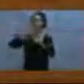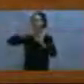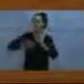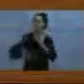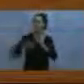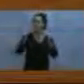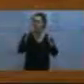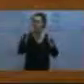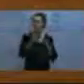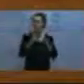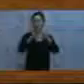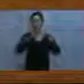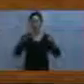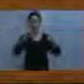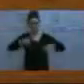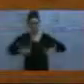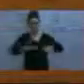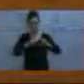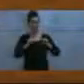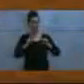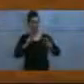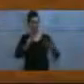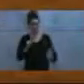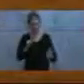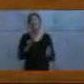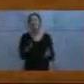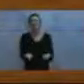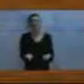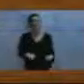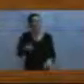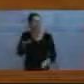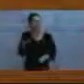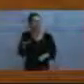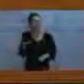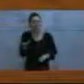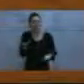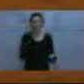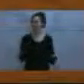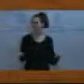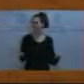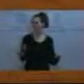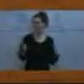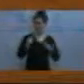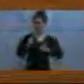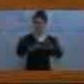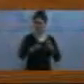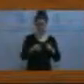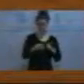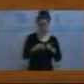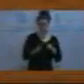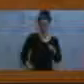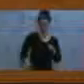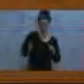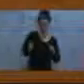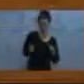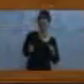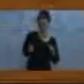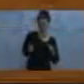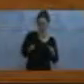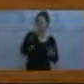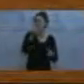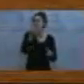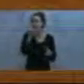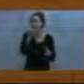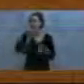en Asturias. Pero, claro, es que nos encontramos con que esa familia que paga, por ejemplo,